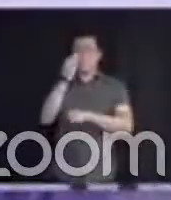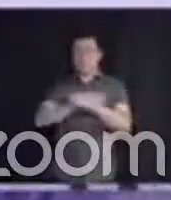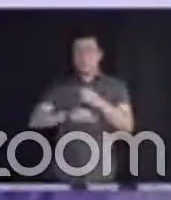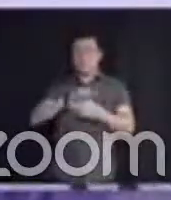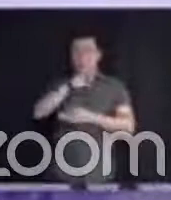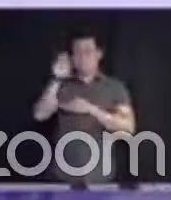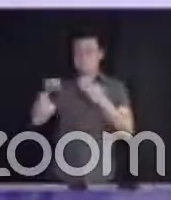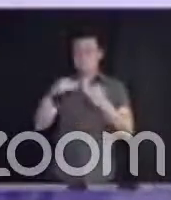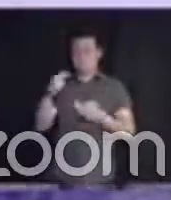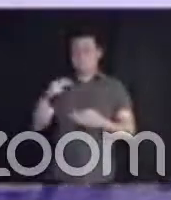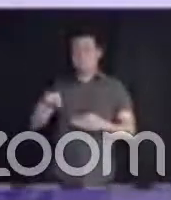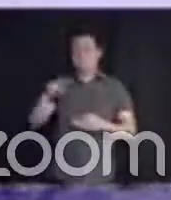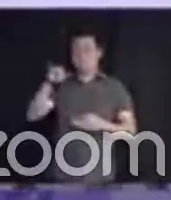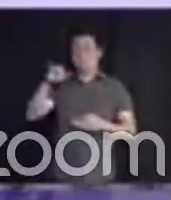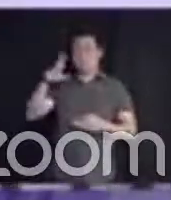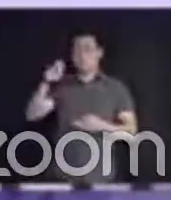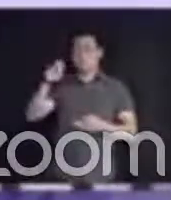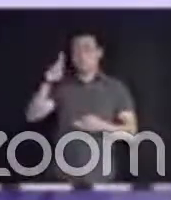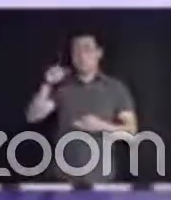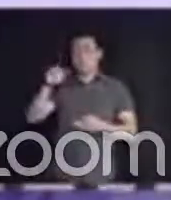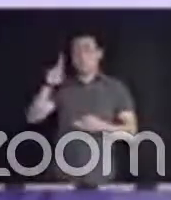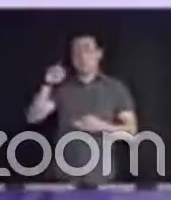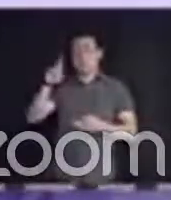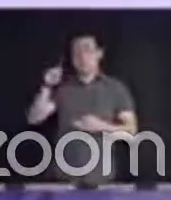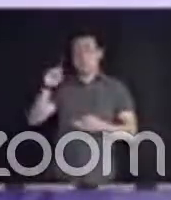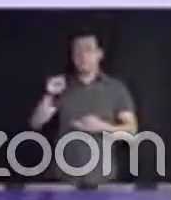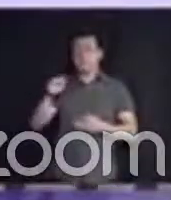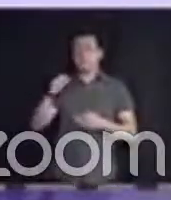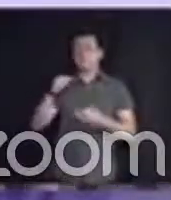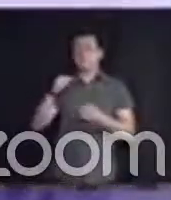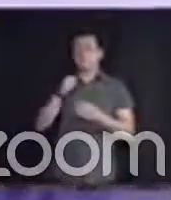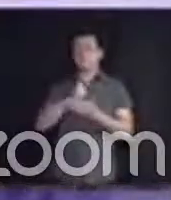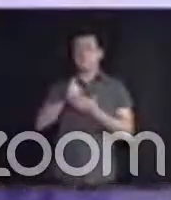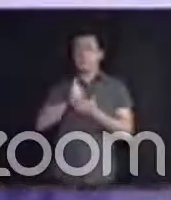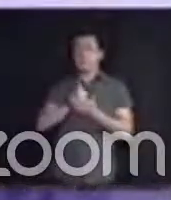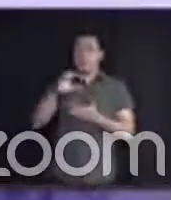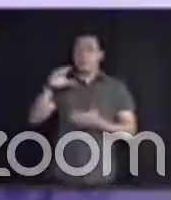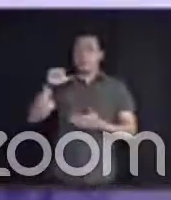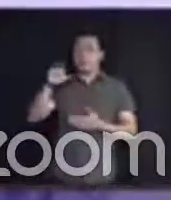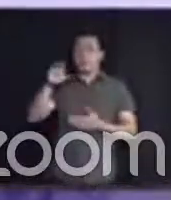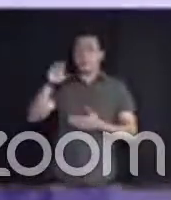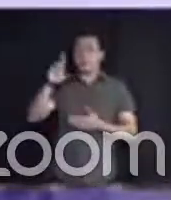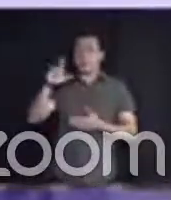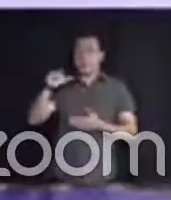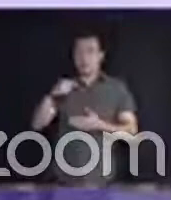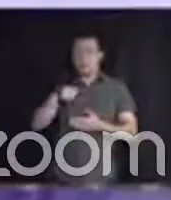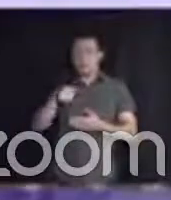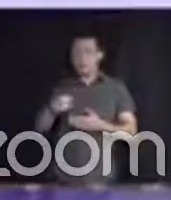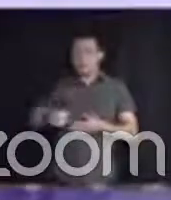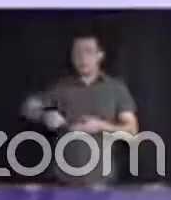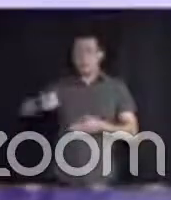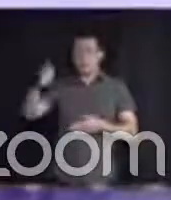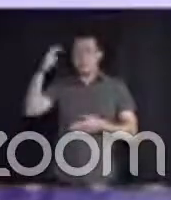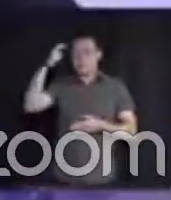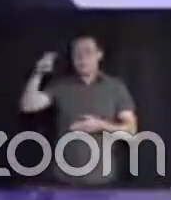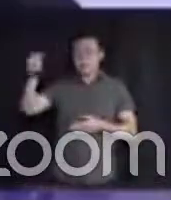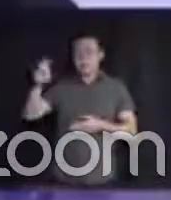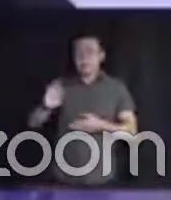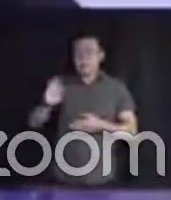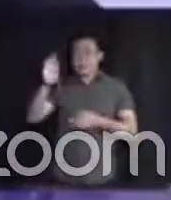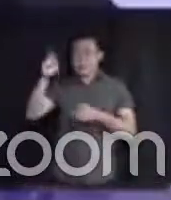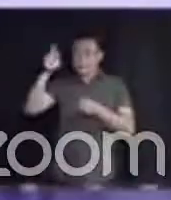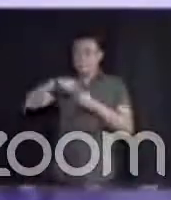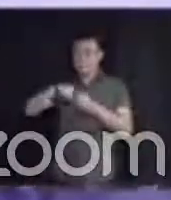Bueno, que tengan todos muy buenas tardes. Mi nombre es Victoria Ramos. Vengo de California. Es mi